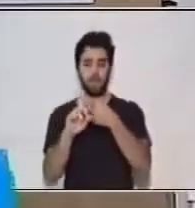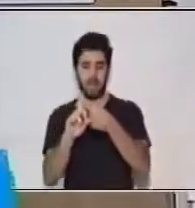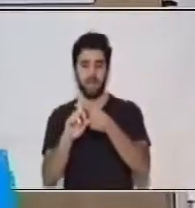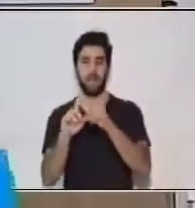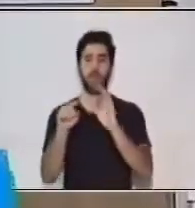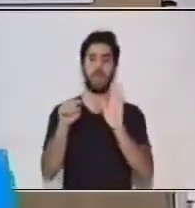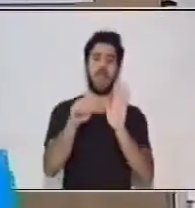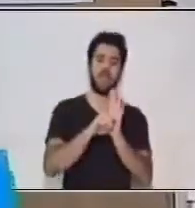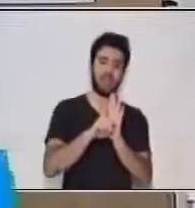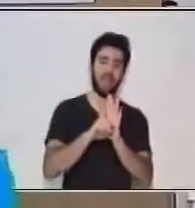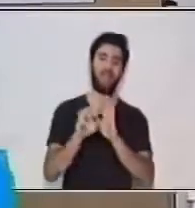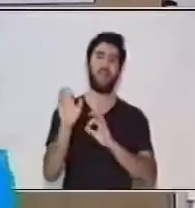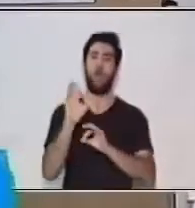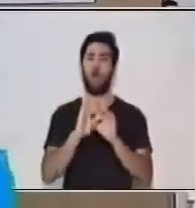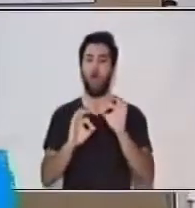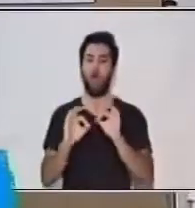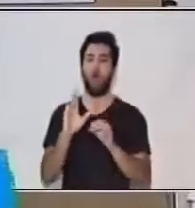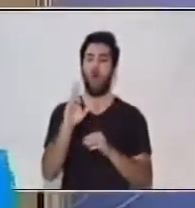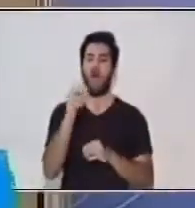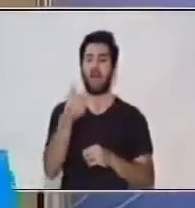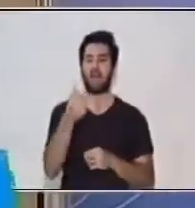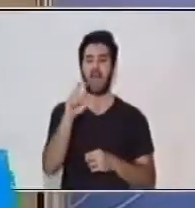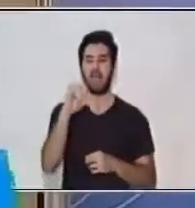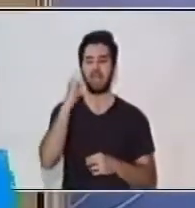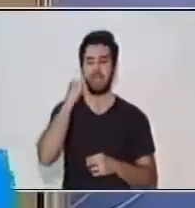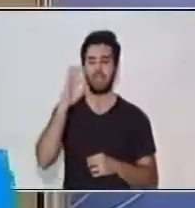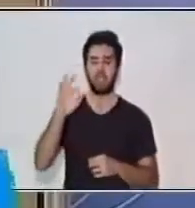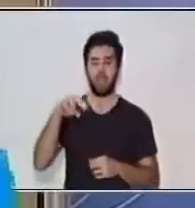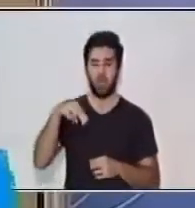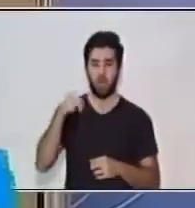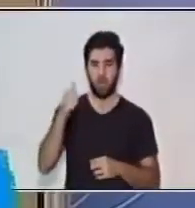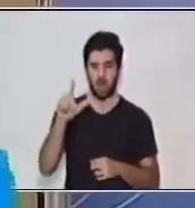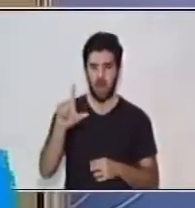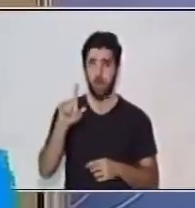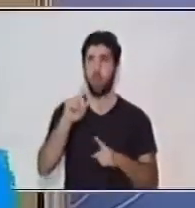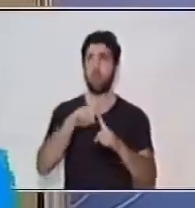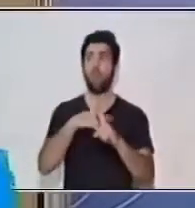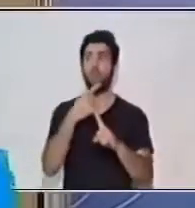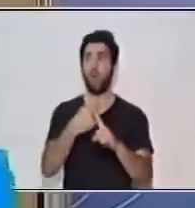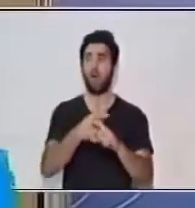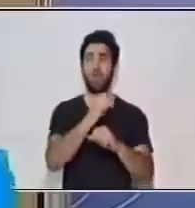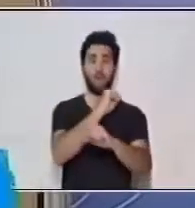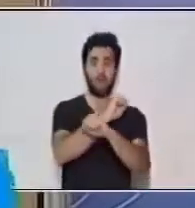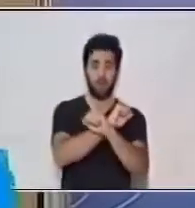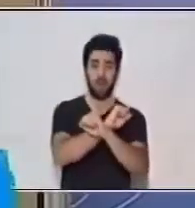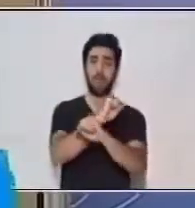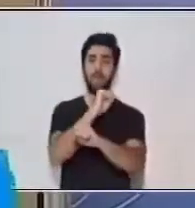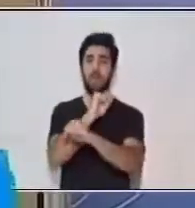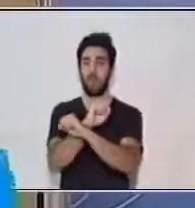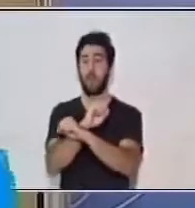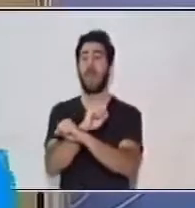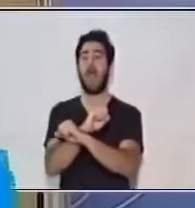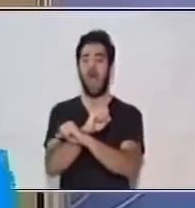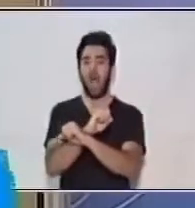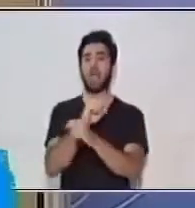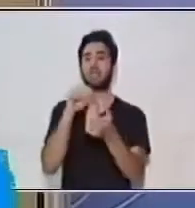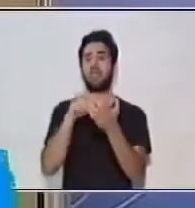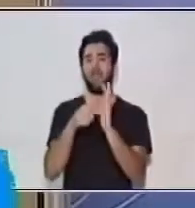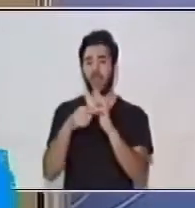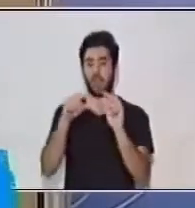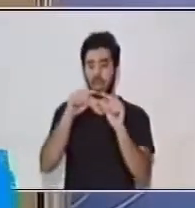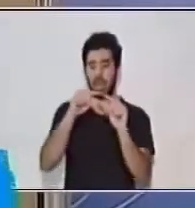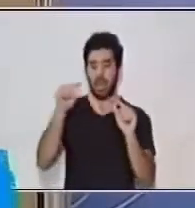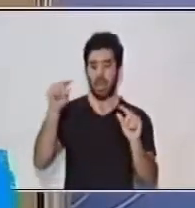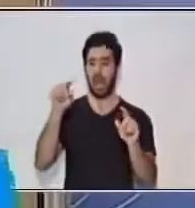racional, en el cual al momento de multiplicar, multiplica y afecta a cada uno de sus